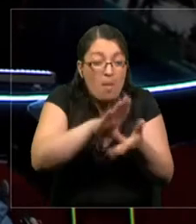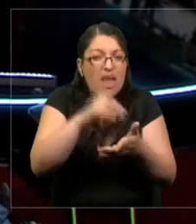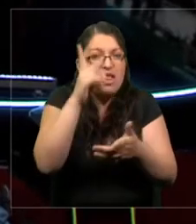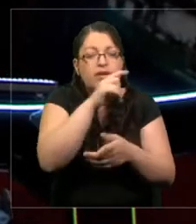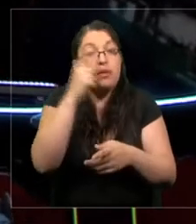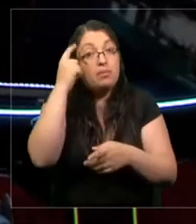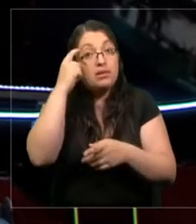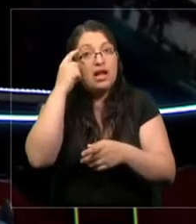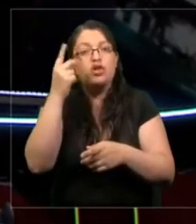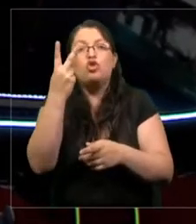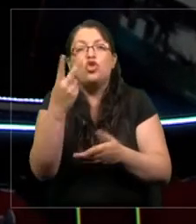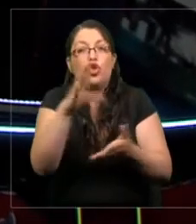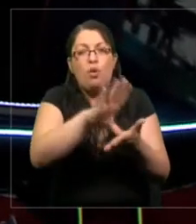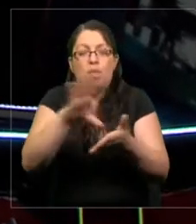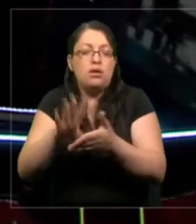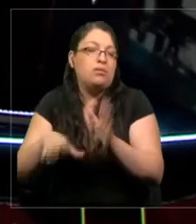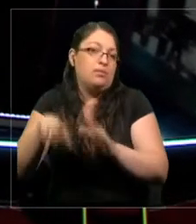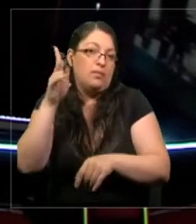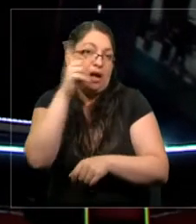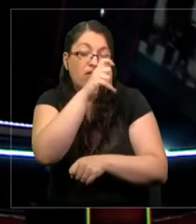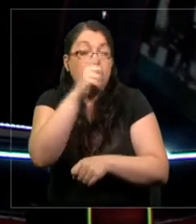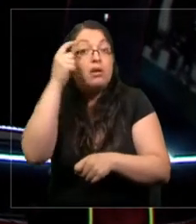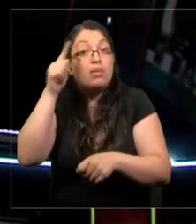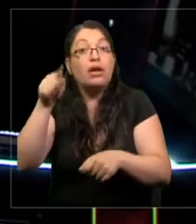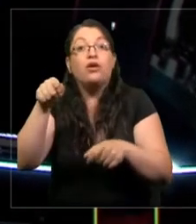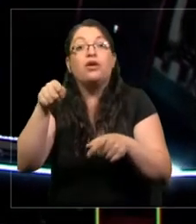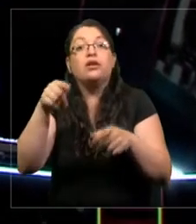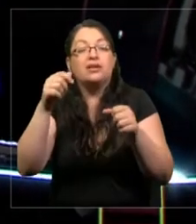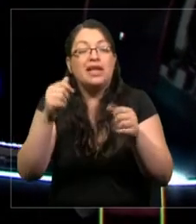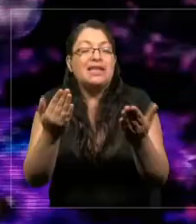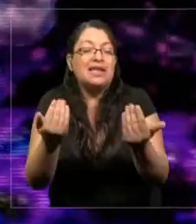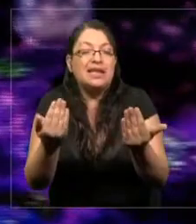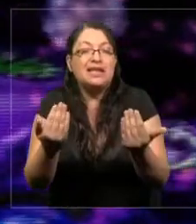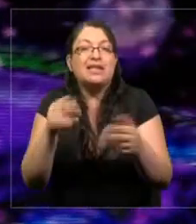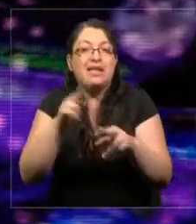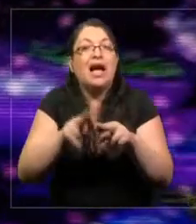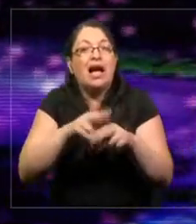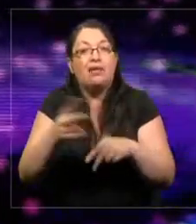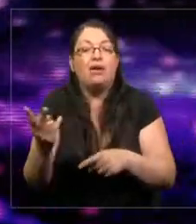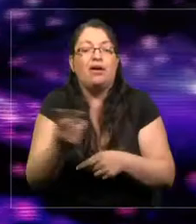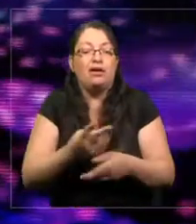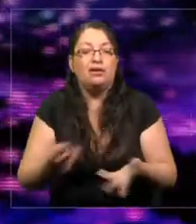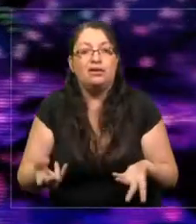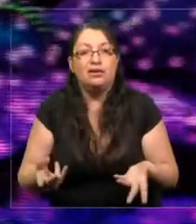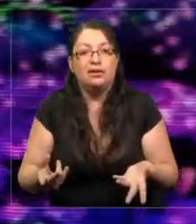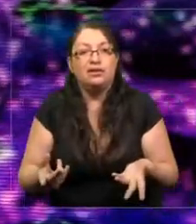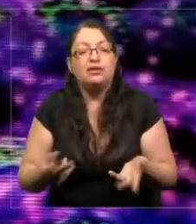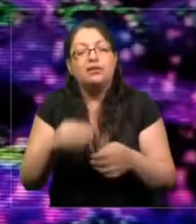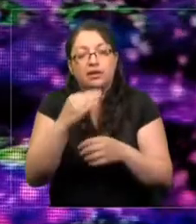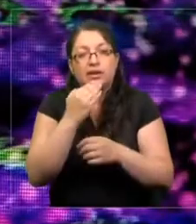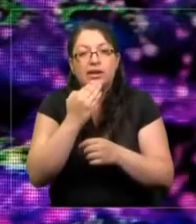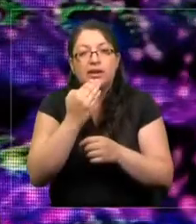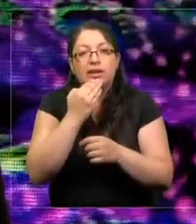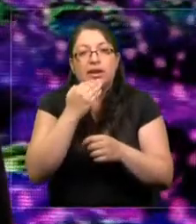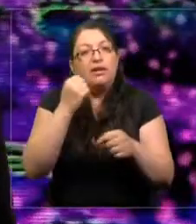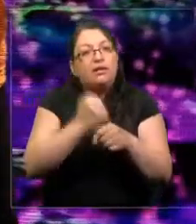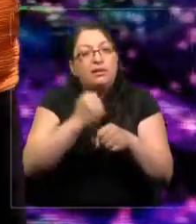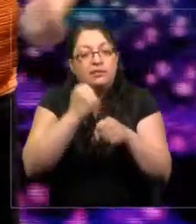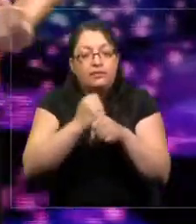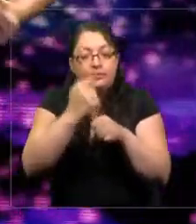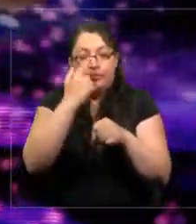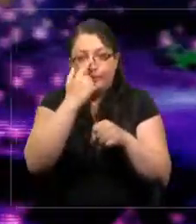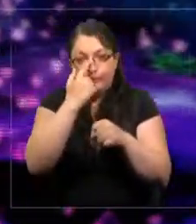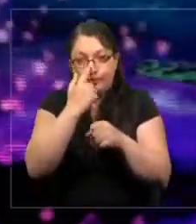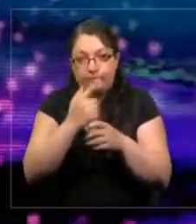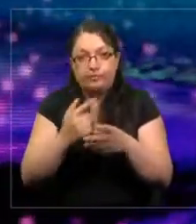binacional aún es más complejo pero es absolutamente necesario y también el trabajo como es